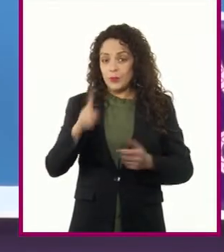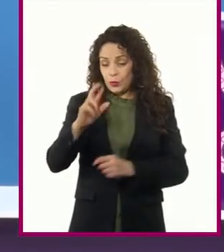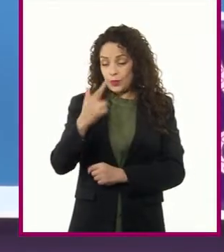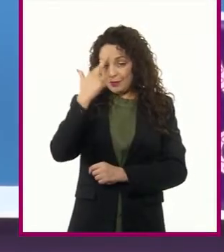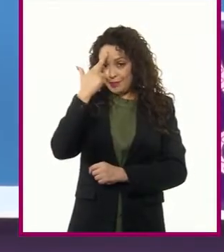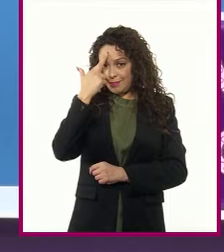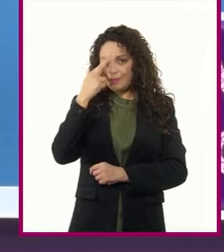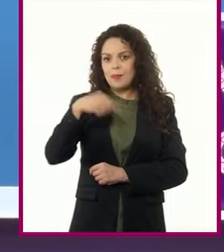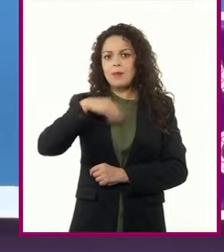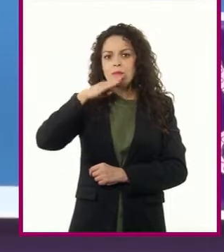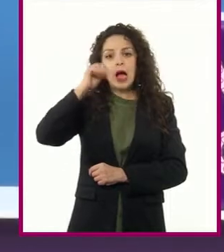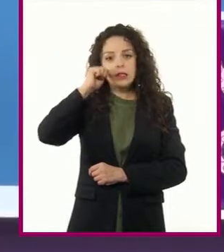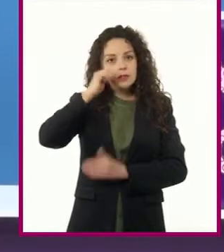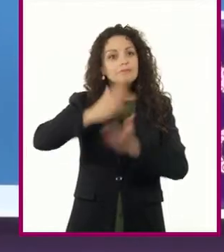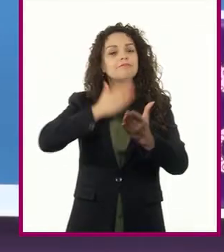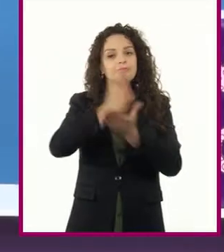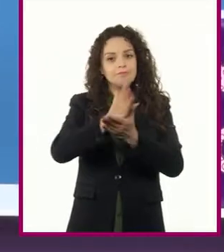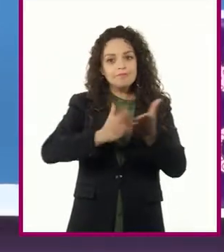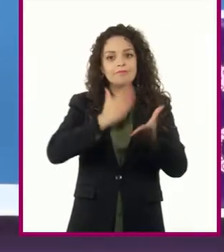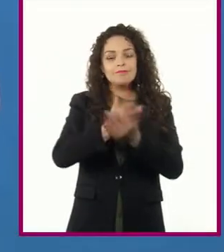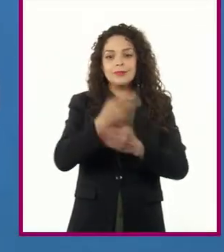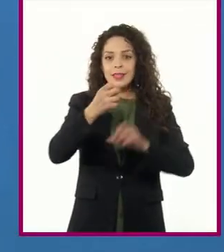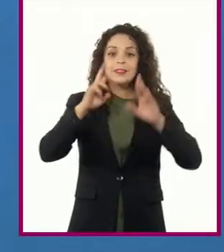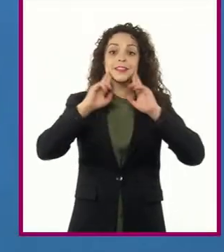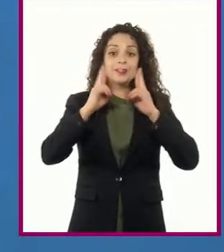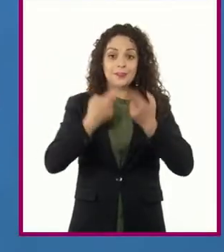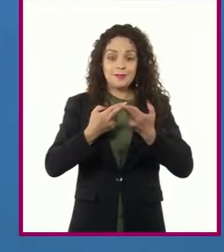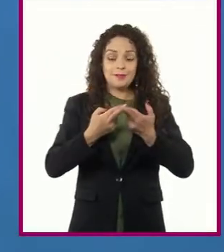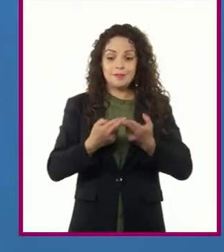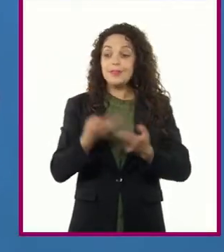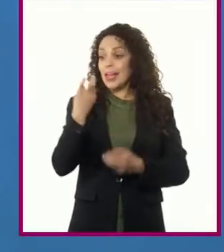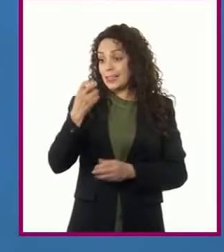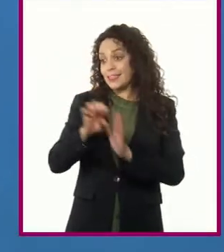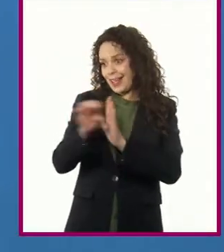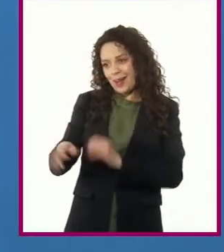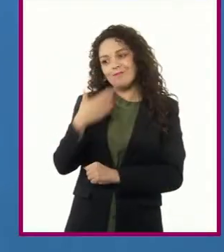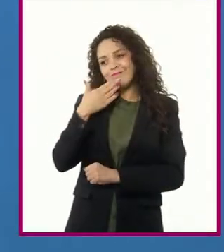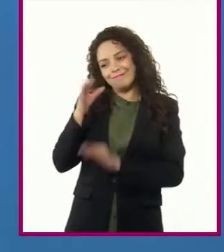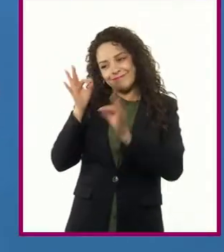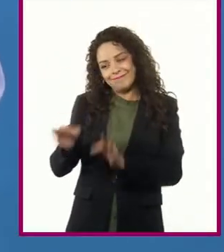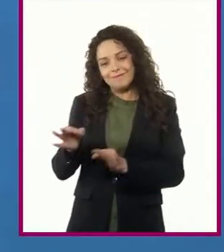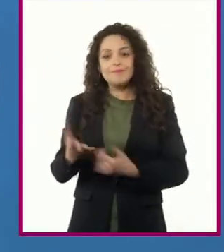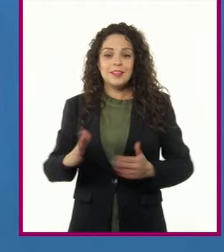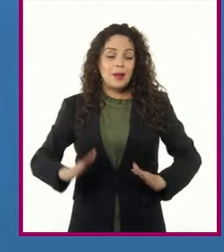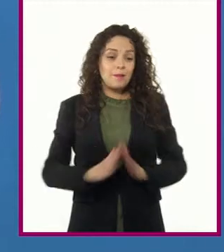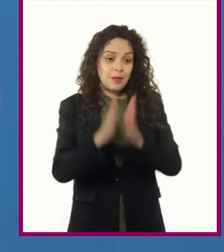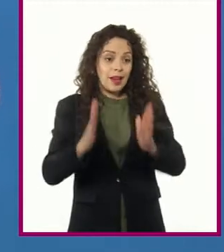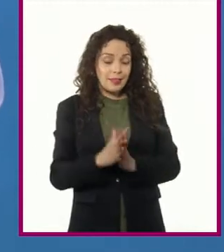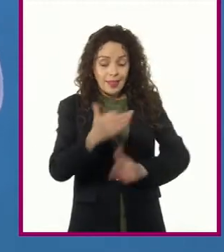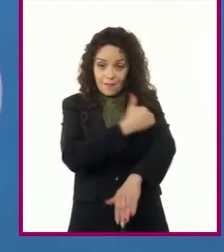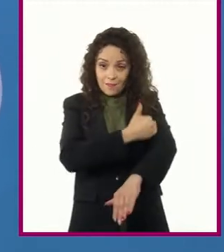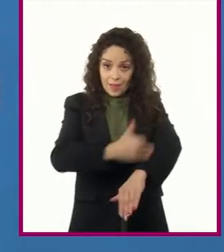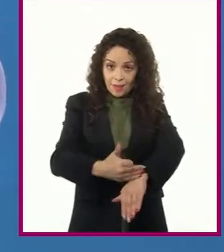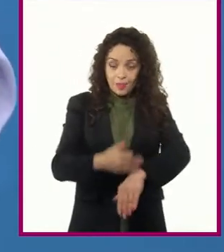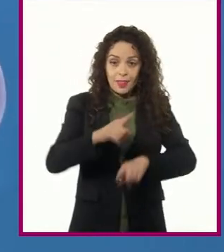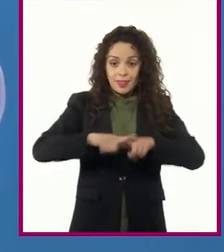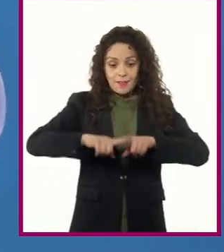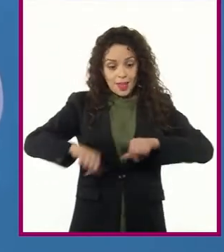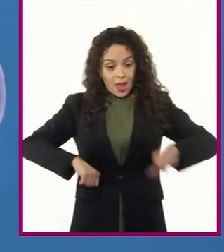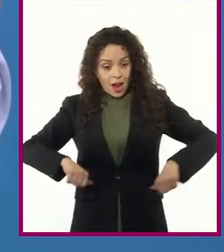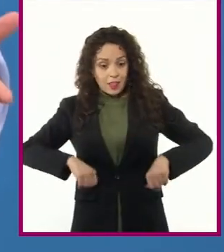que mi mamá siempre asistía a esas reuniones. Muy buen ejemplo. La participación de las familias en las